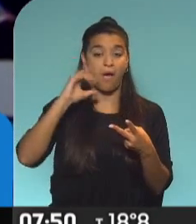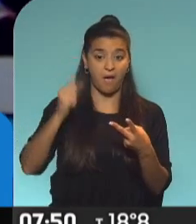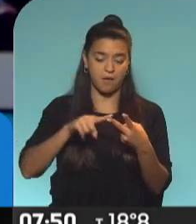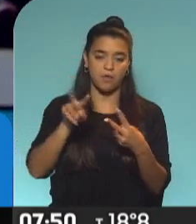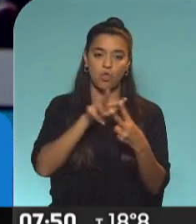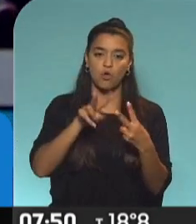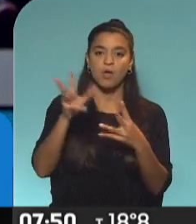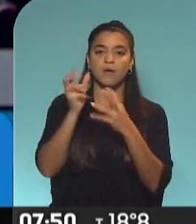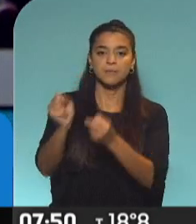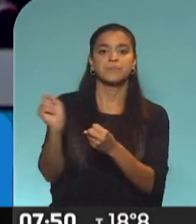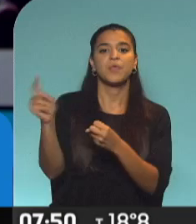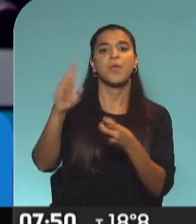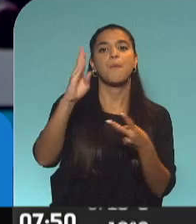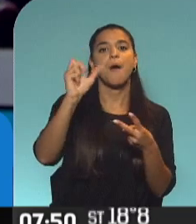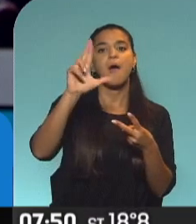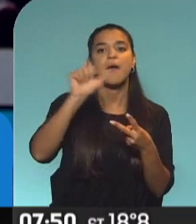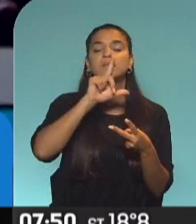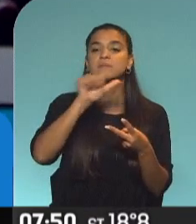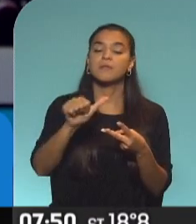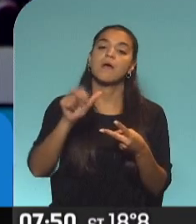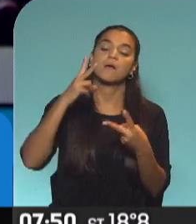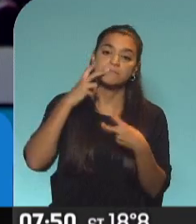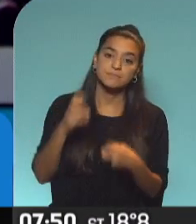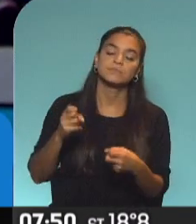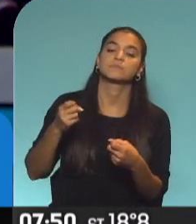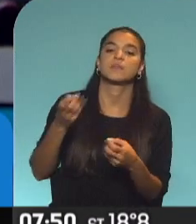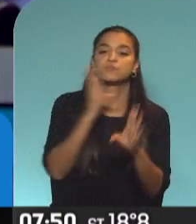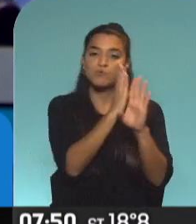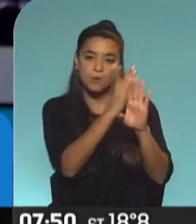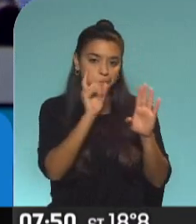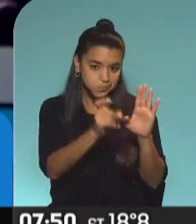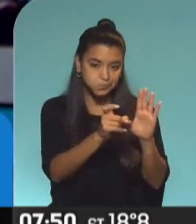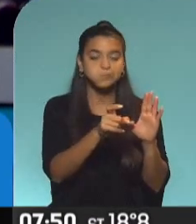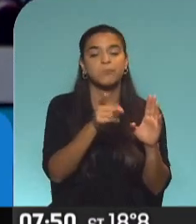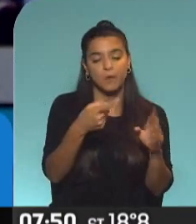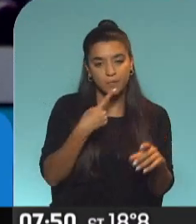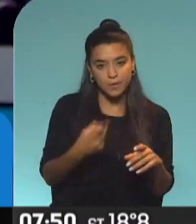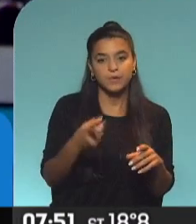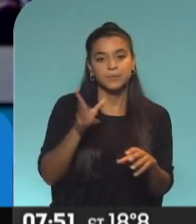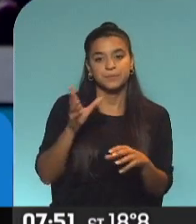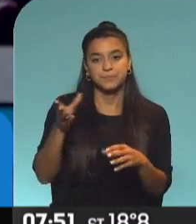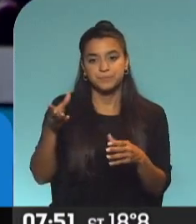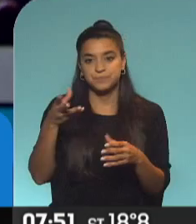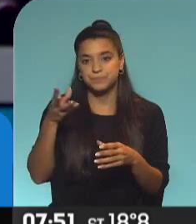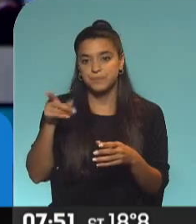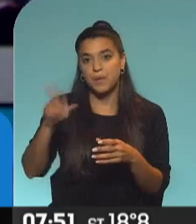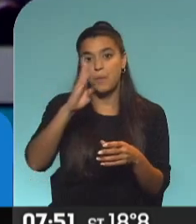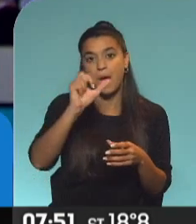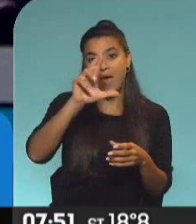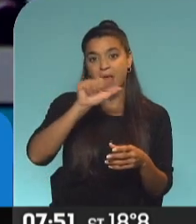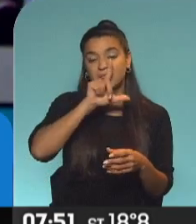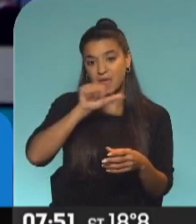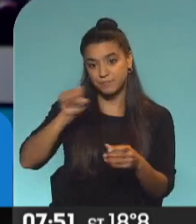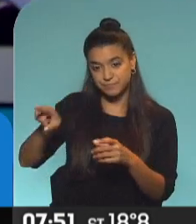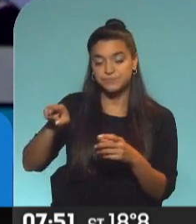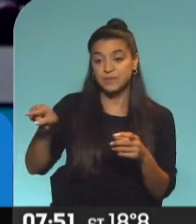los defensores de roberto baratta en la causa por espionaje ilegal en realidad los que patrocinan la querella de rol de roberto baratta pero además